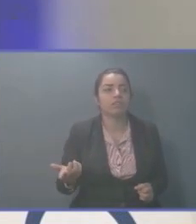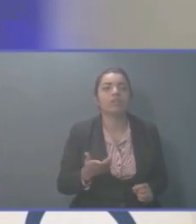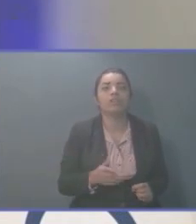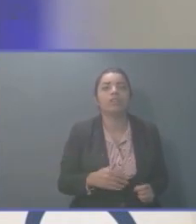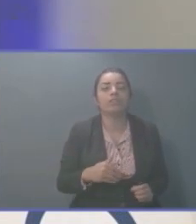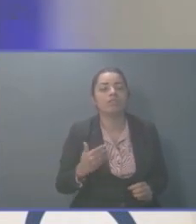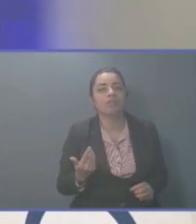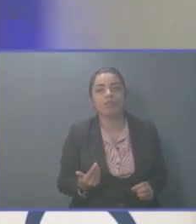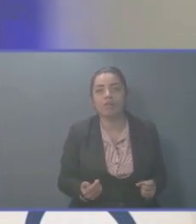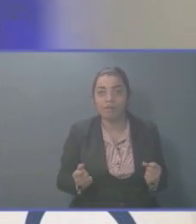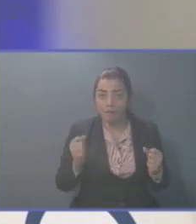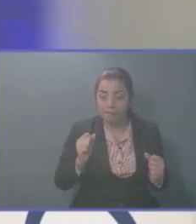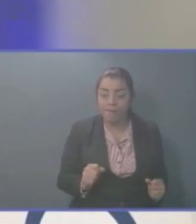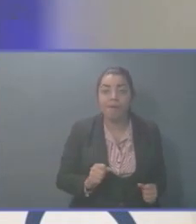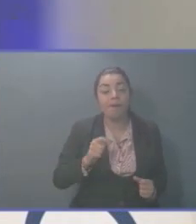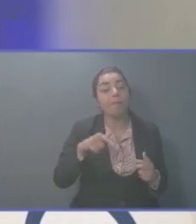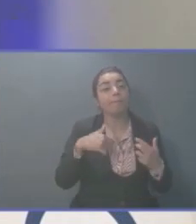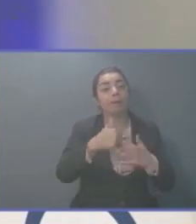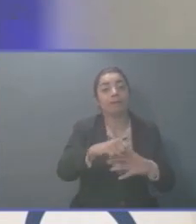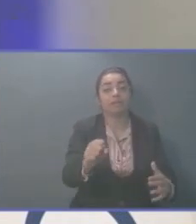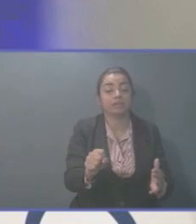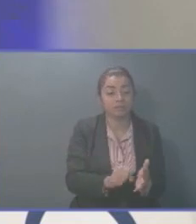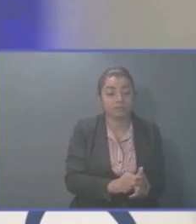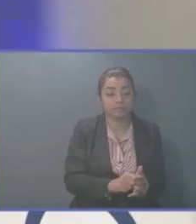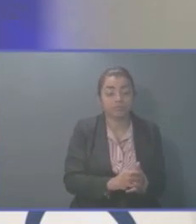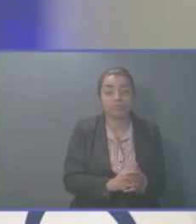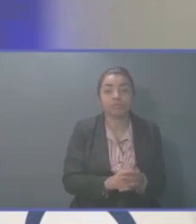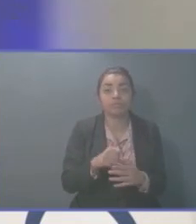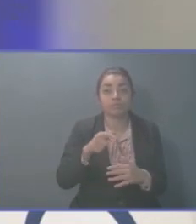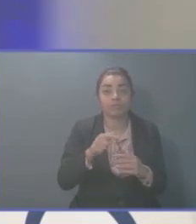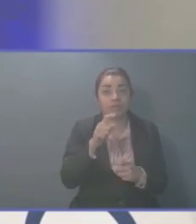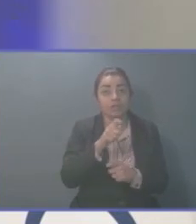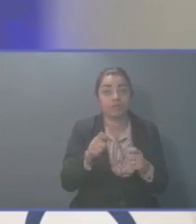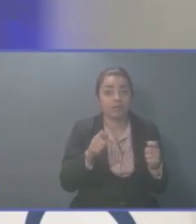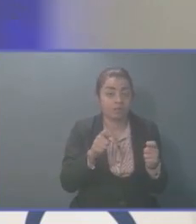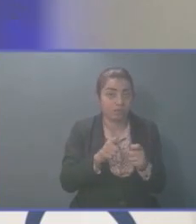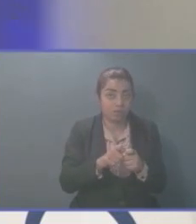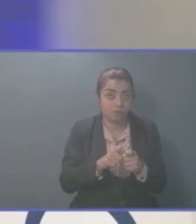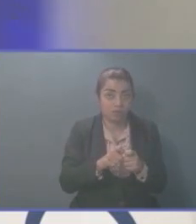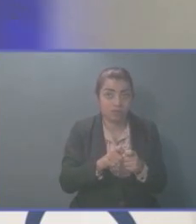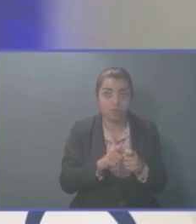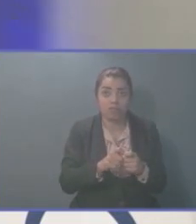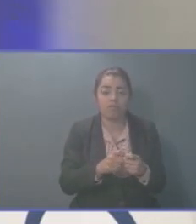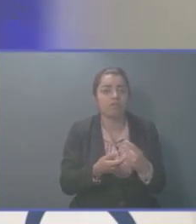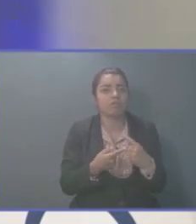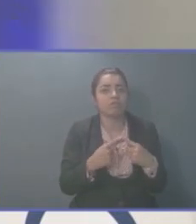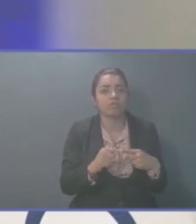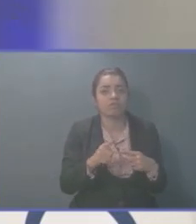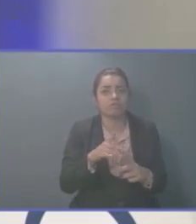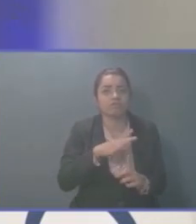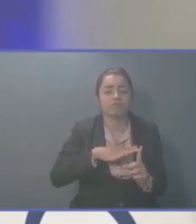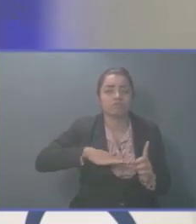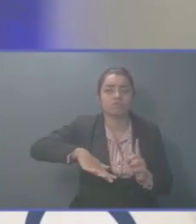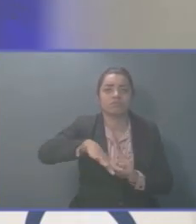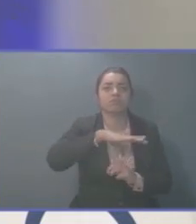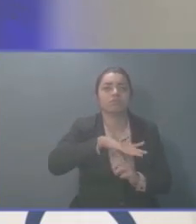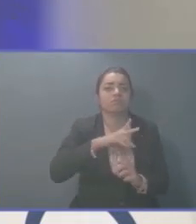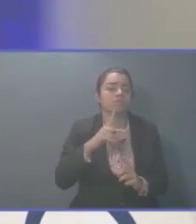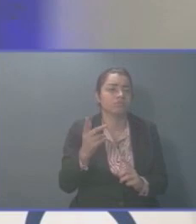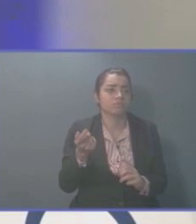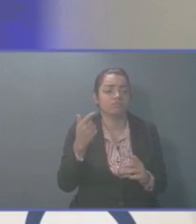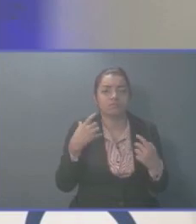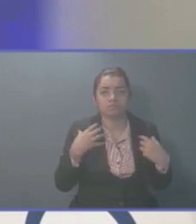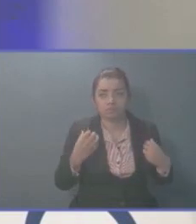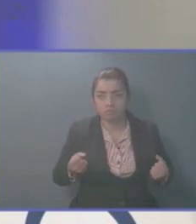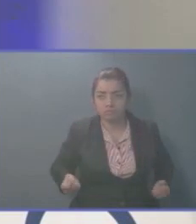las facultades de la Asamblea Legislativa, y en este caso particular, cuando se dan situaciones donde el